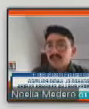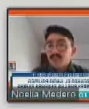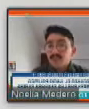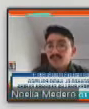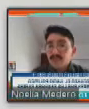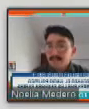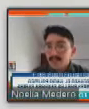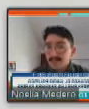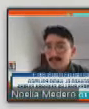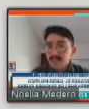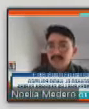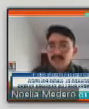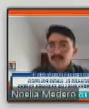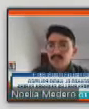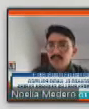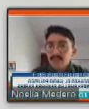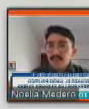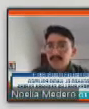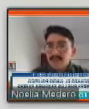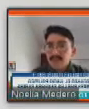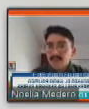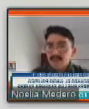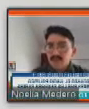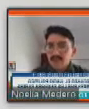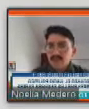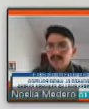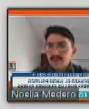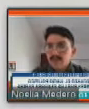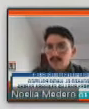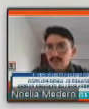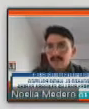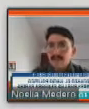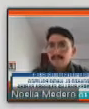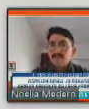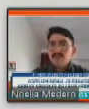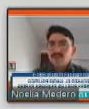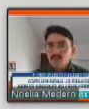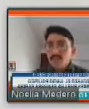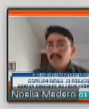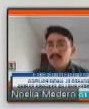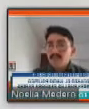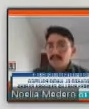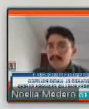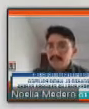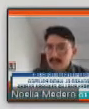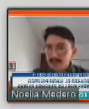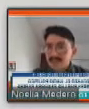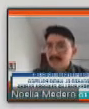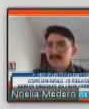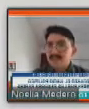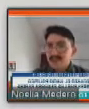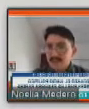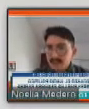están apoyando también. Así que uno podría esperar de que este gobierno es una versión un poco más progresista de